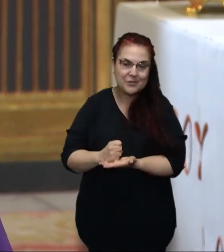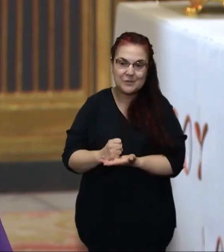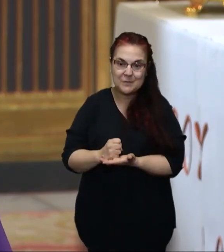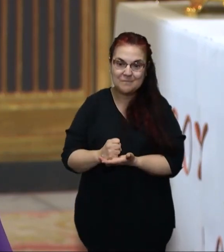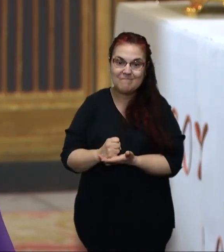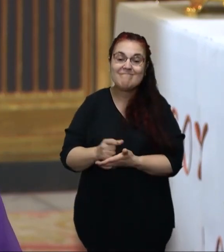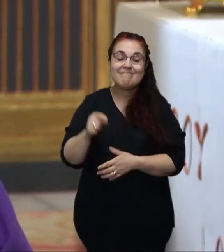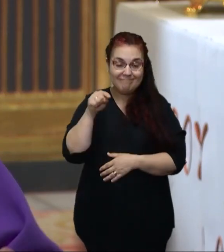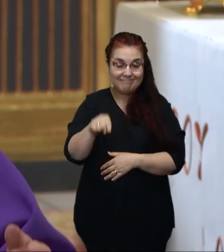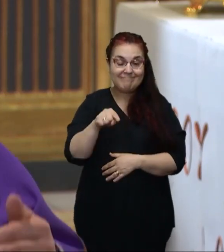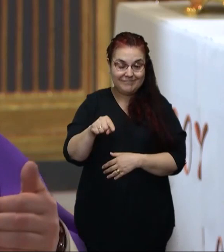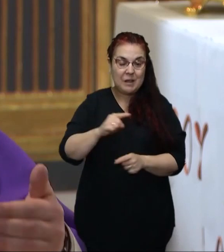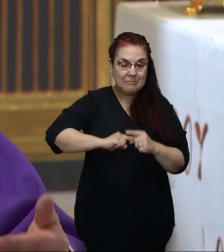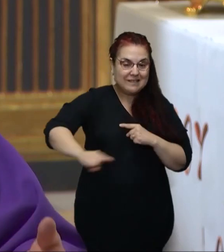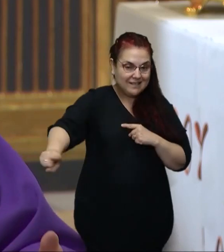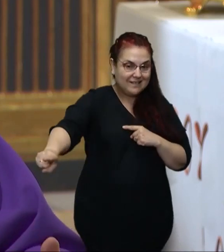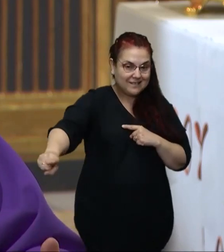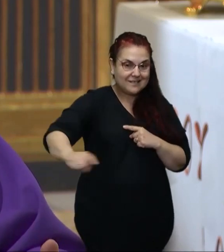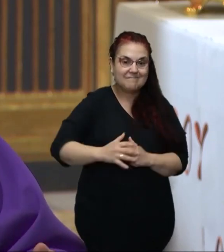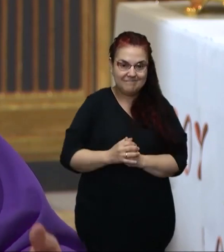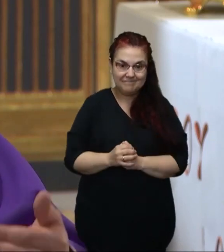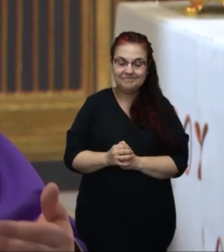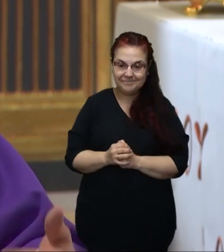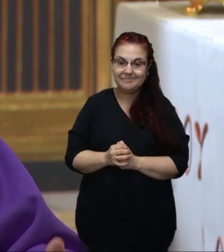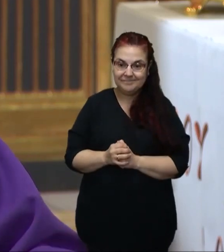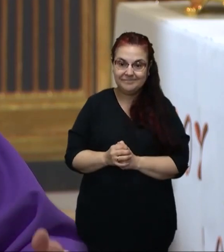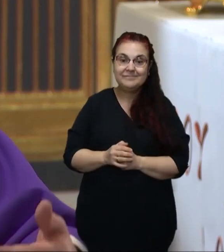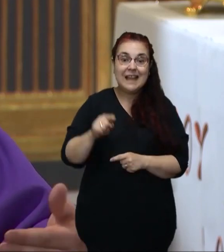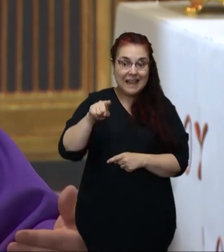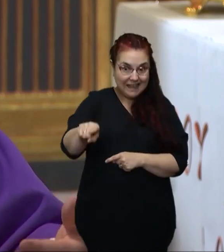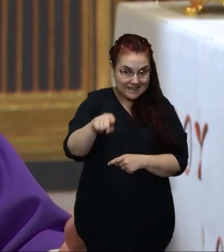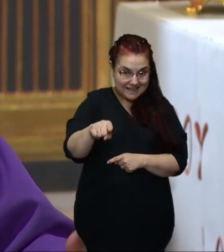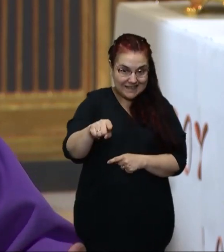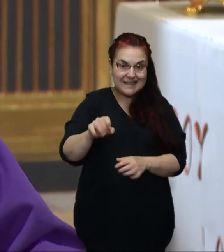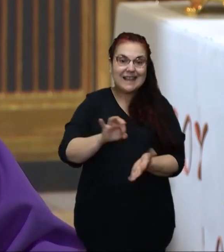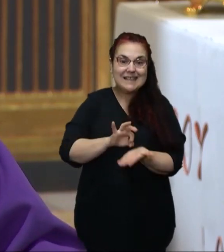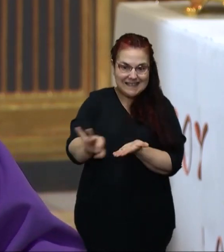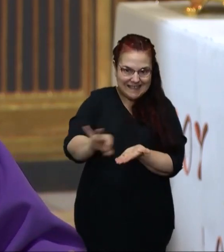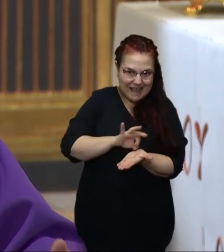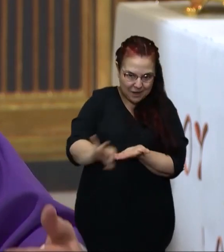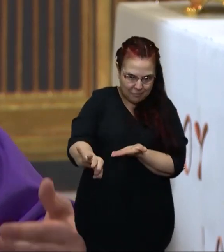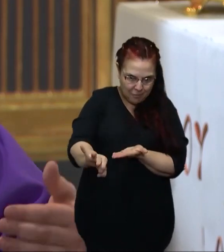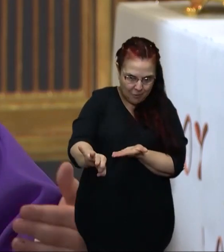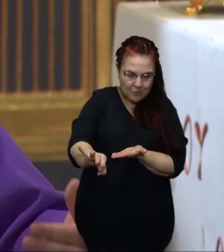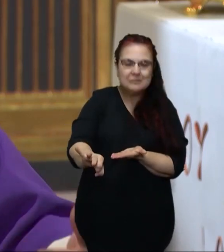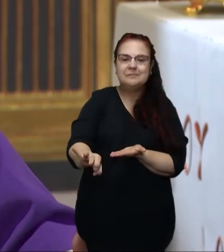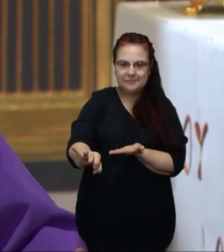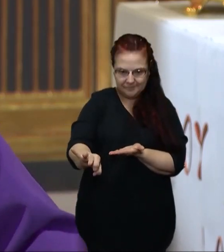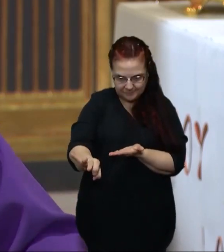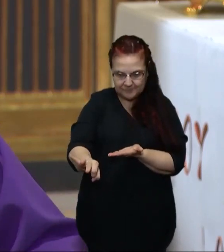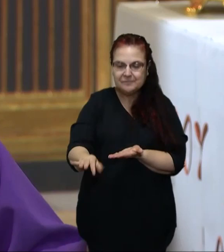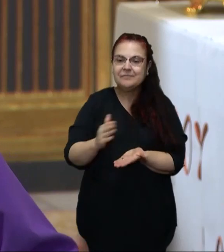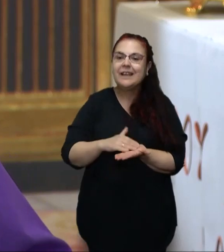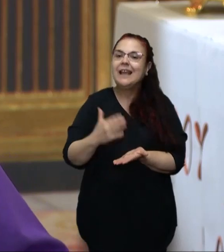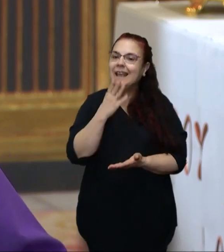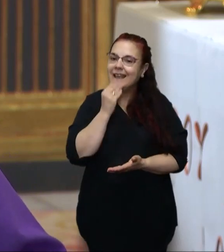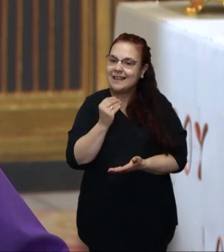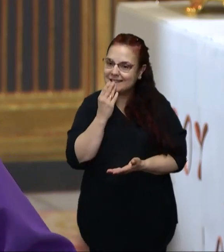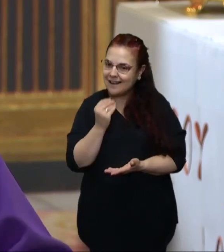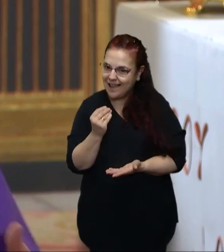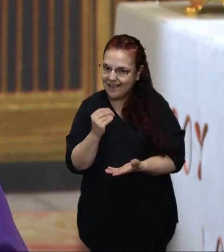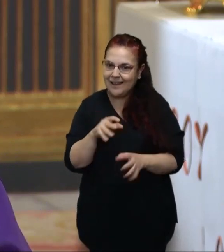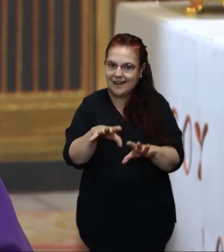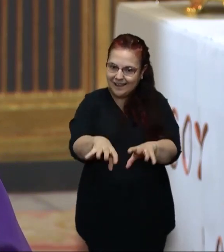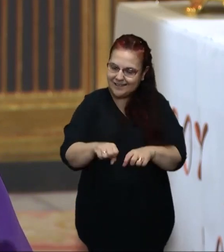Este es este Mesías, entendido, este es el siervo que se entendió por el pueblo de Israel como el Mesías que había de